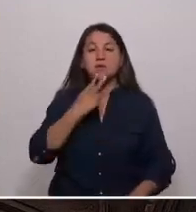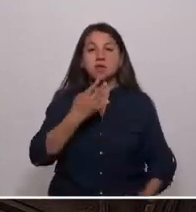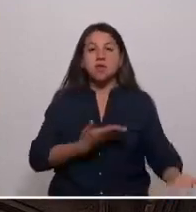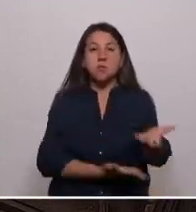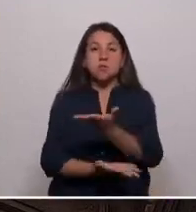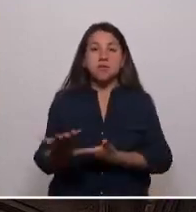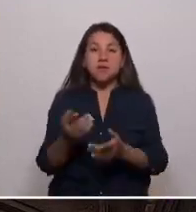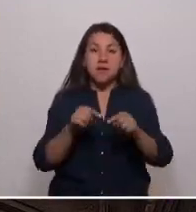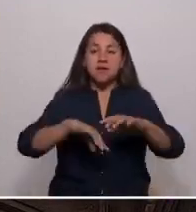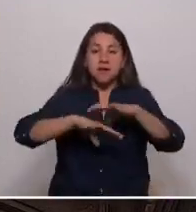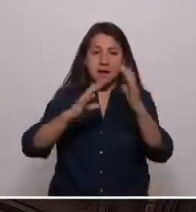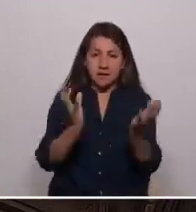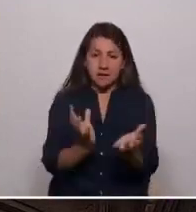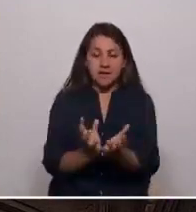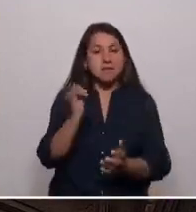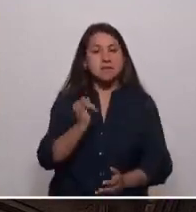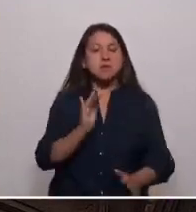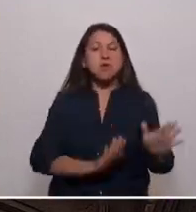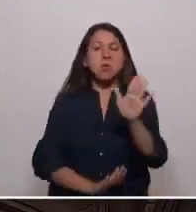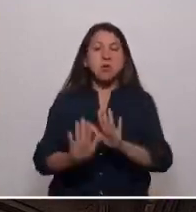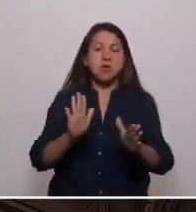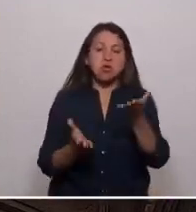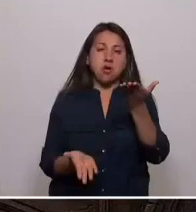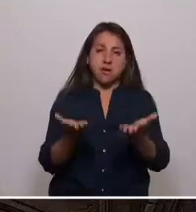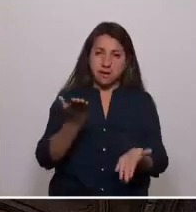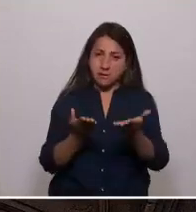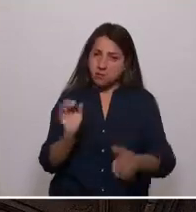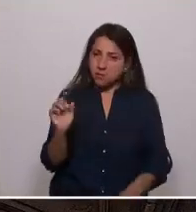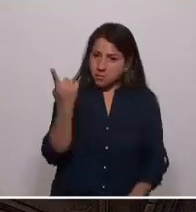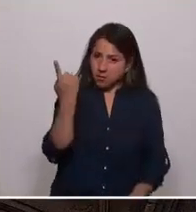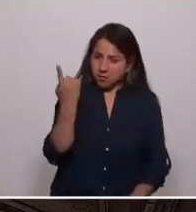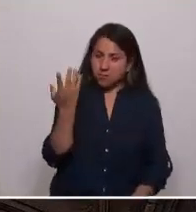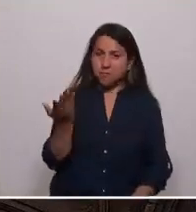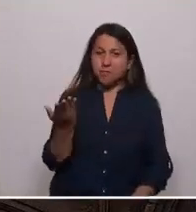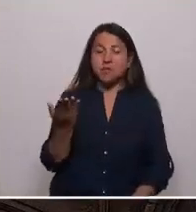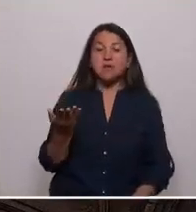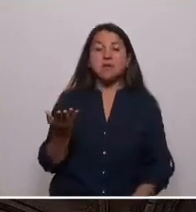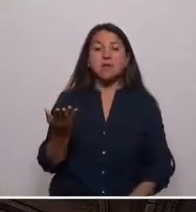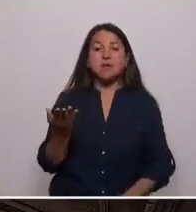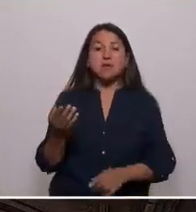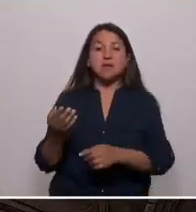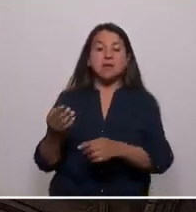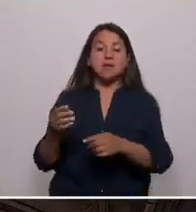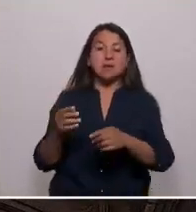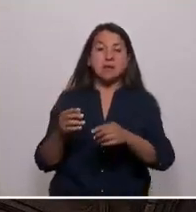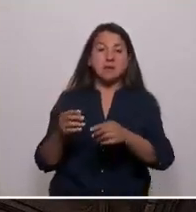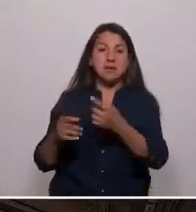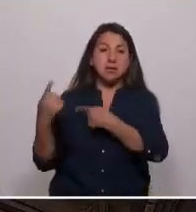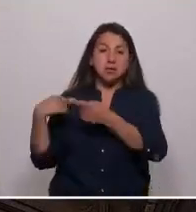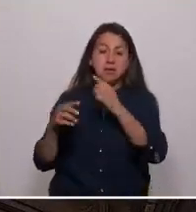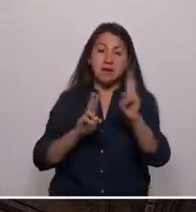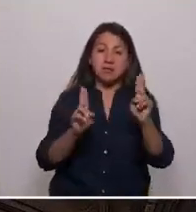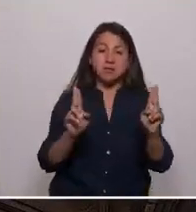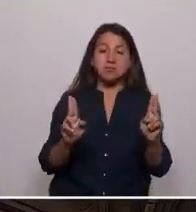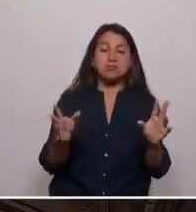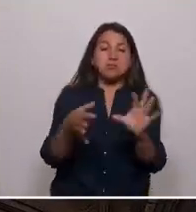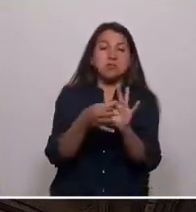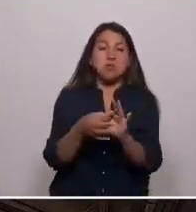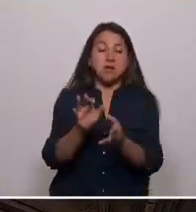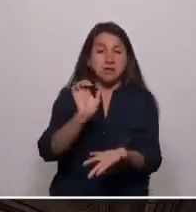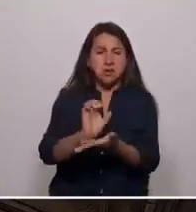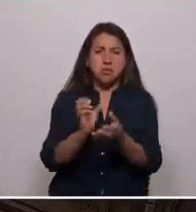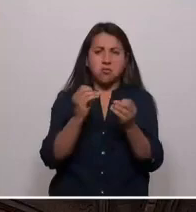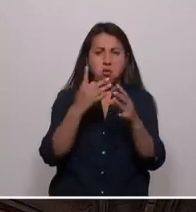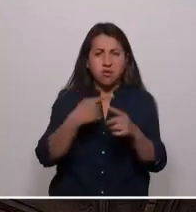ella, siempre procurando el equilibrio. En la historia de la relación con el Estado, a pesar de que tantas veces se